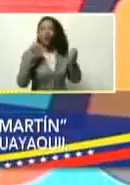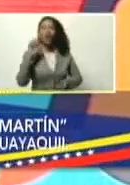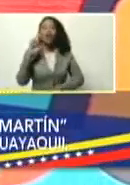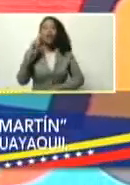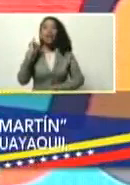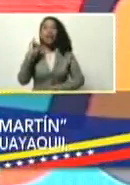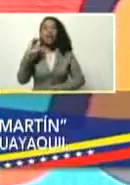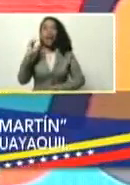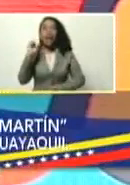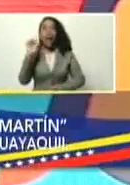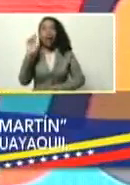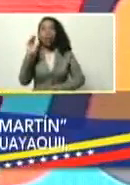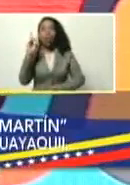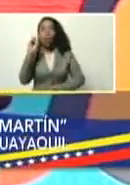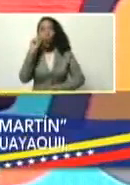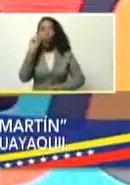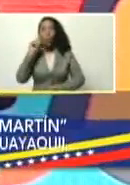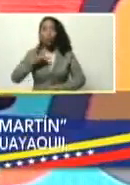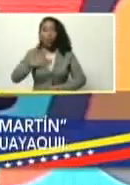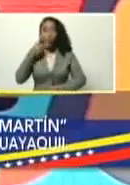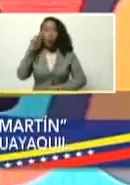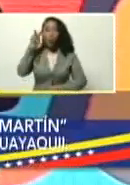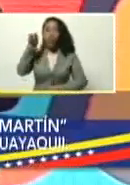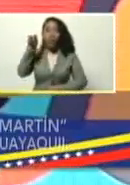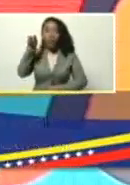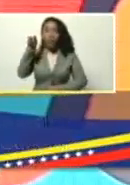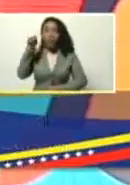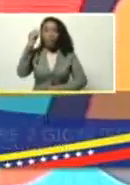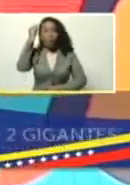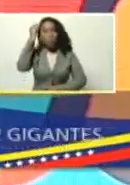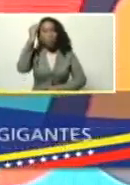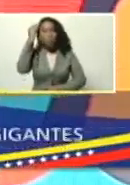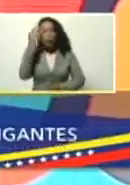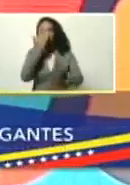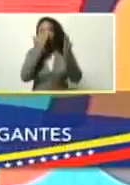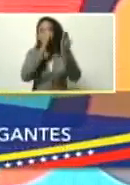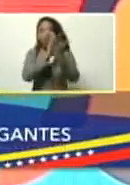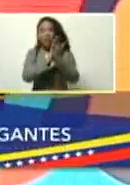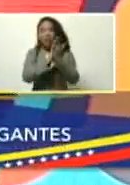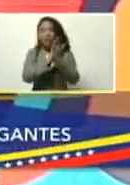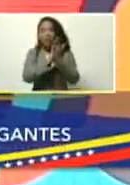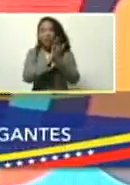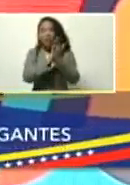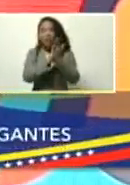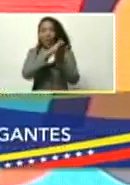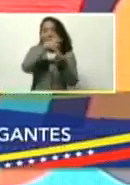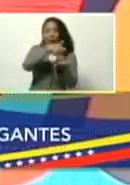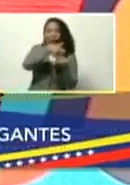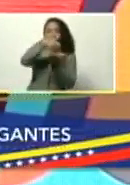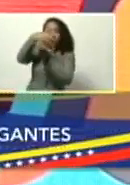y pudimos recrear frente a las estatuas